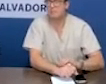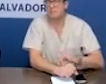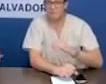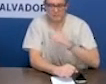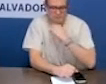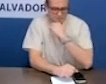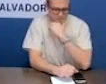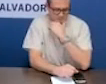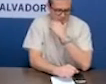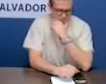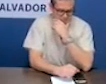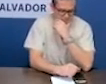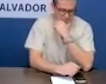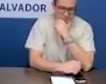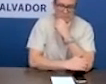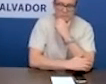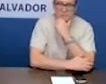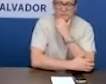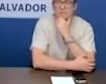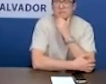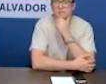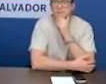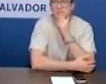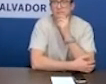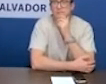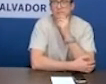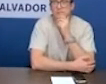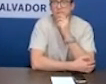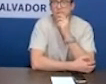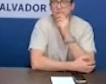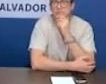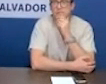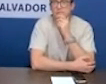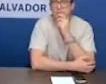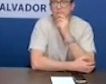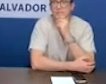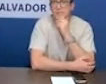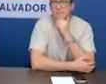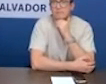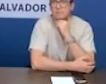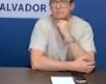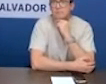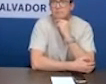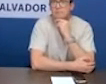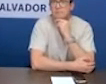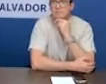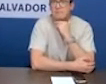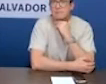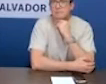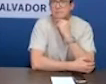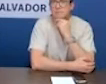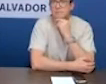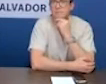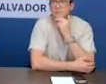del sueño, más los estabilizadores del estado de ánimo. Estamos hablando de un periodo de un mes. En este periodo, obviamente, todos